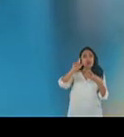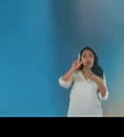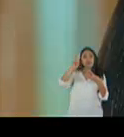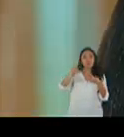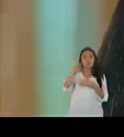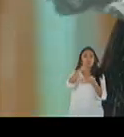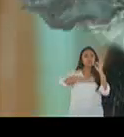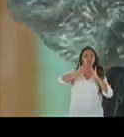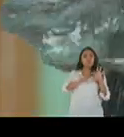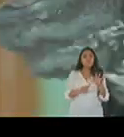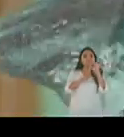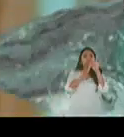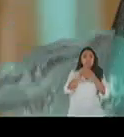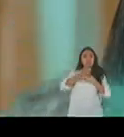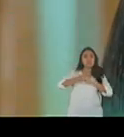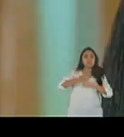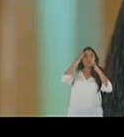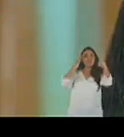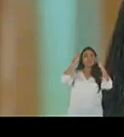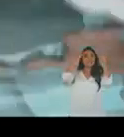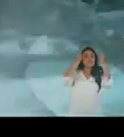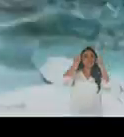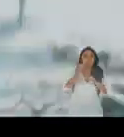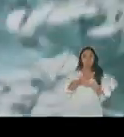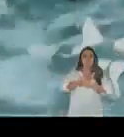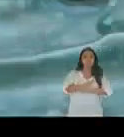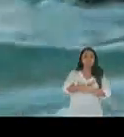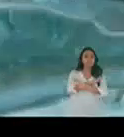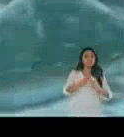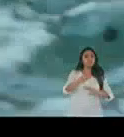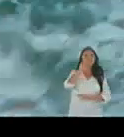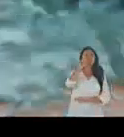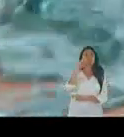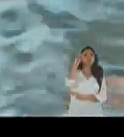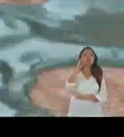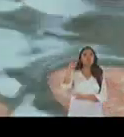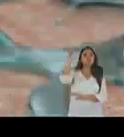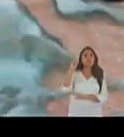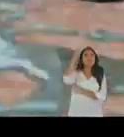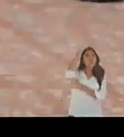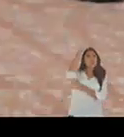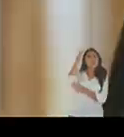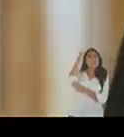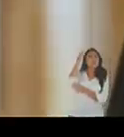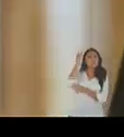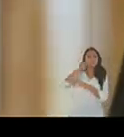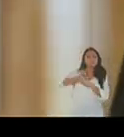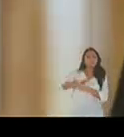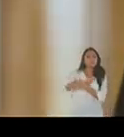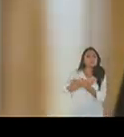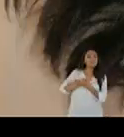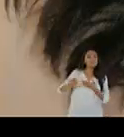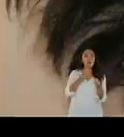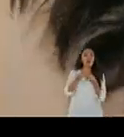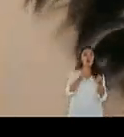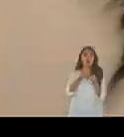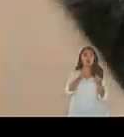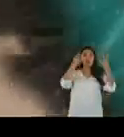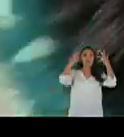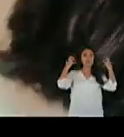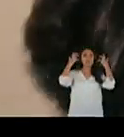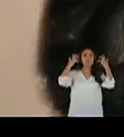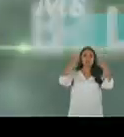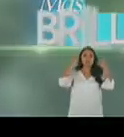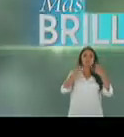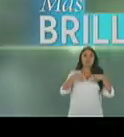fórmula anticaspa científicamente comprobada que elimina hasta el 100% de los rastros de caspa en el cuero cabelludo, controlando la